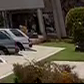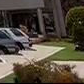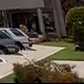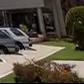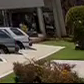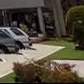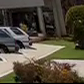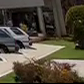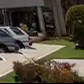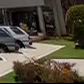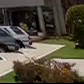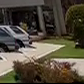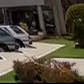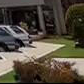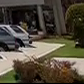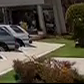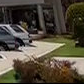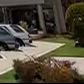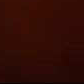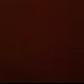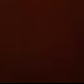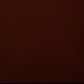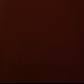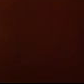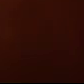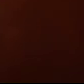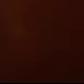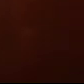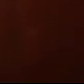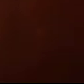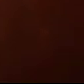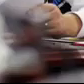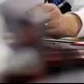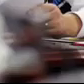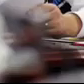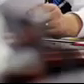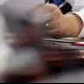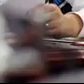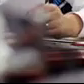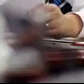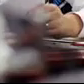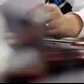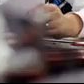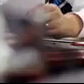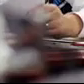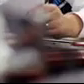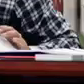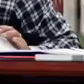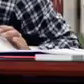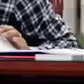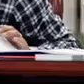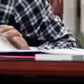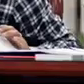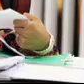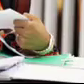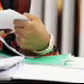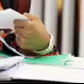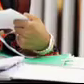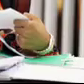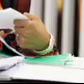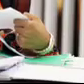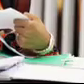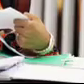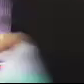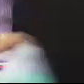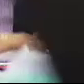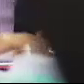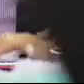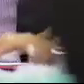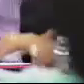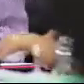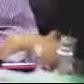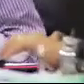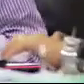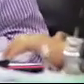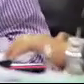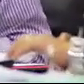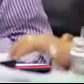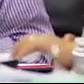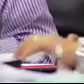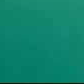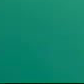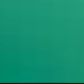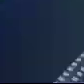el Consejo Nacional electoral presenta cne noticias el primer noticiero electoral